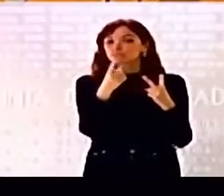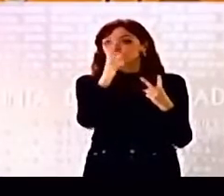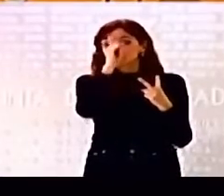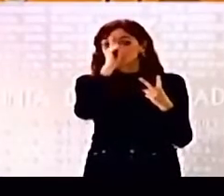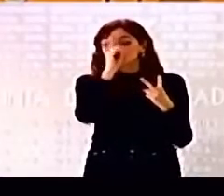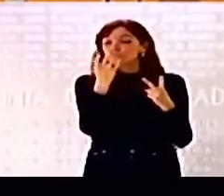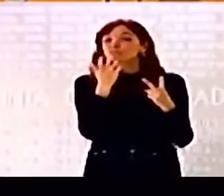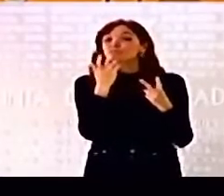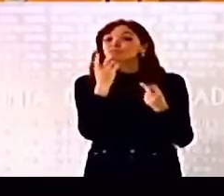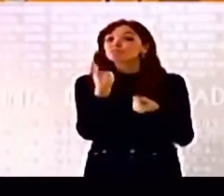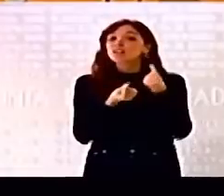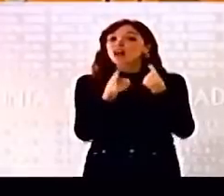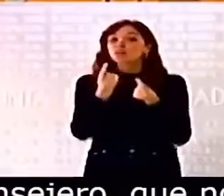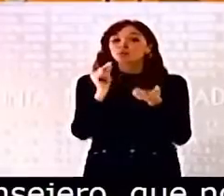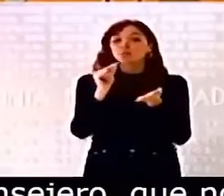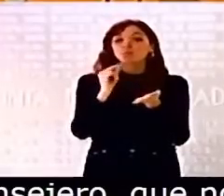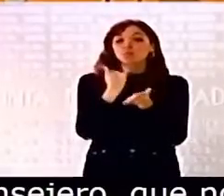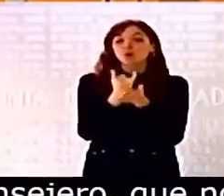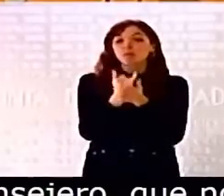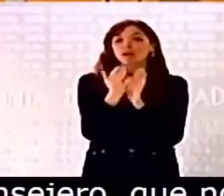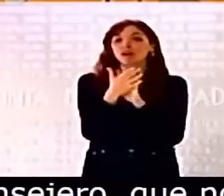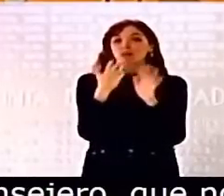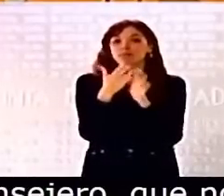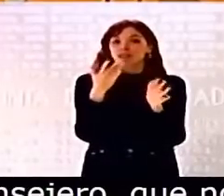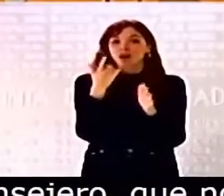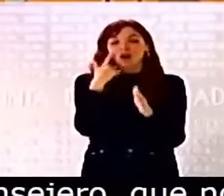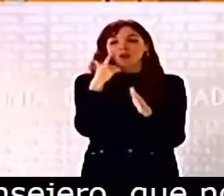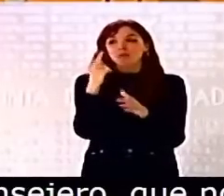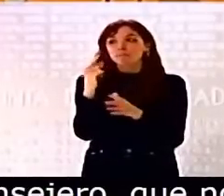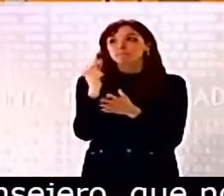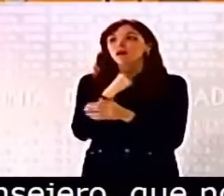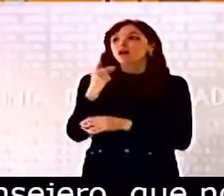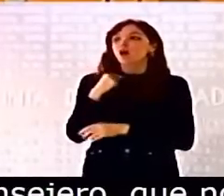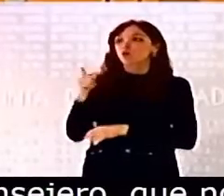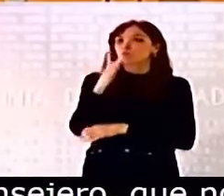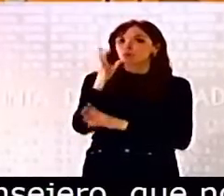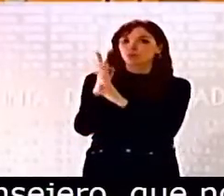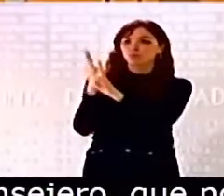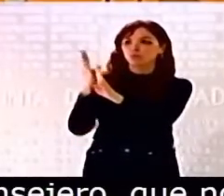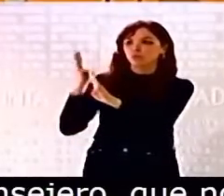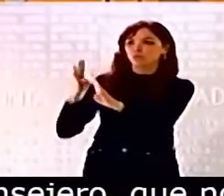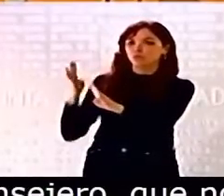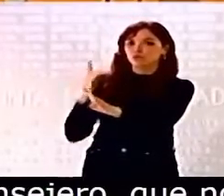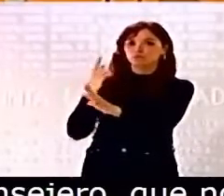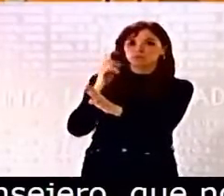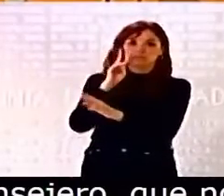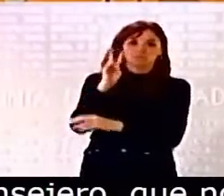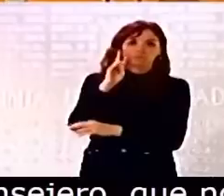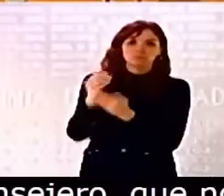si pruebas rápidas de cómo va a ir la vacunación en Badajoz después de las largas colas que hemos visto estos días.